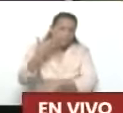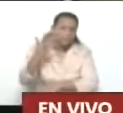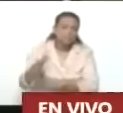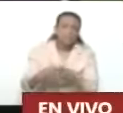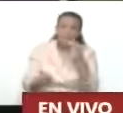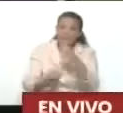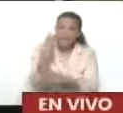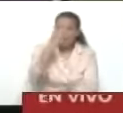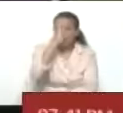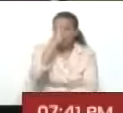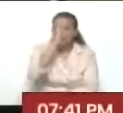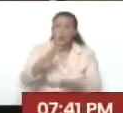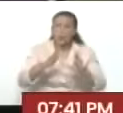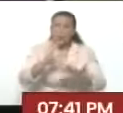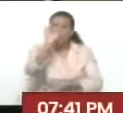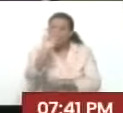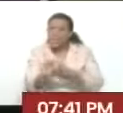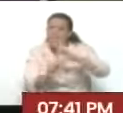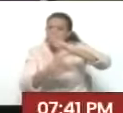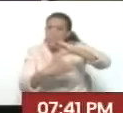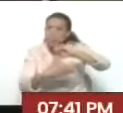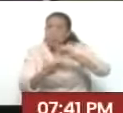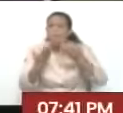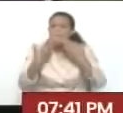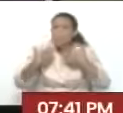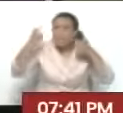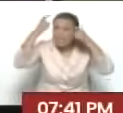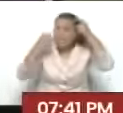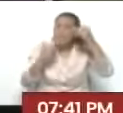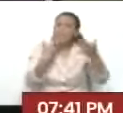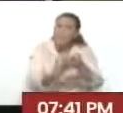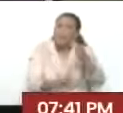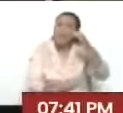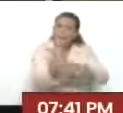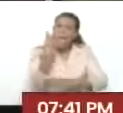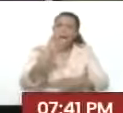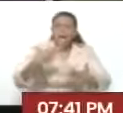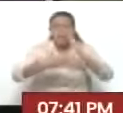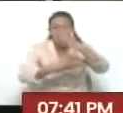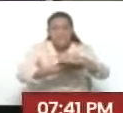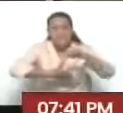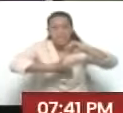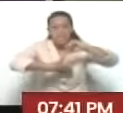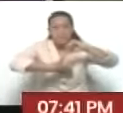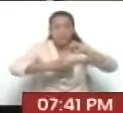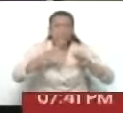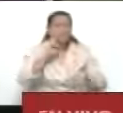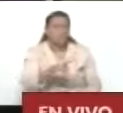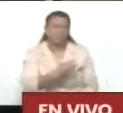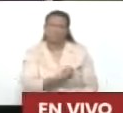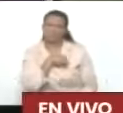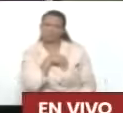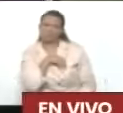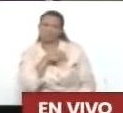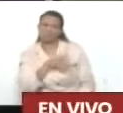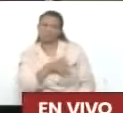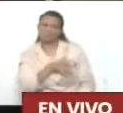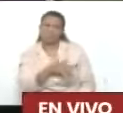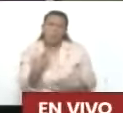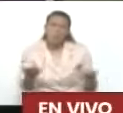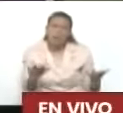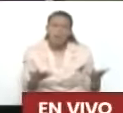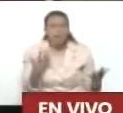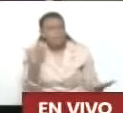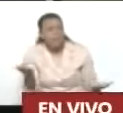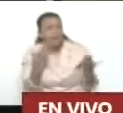un Banco del Sur y no le hice caso. Él planteó que creáramos un Ejército del Sur y yo lo veía, pero teníamos que haber impulsado